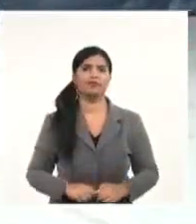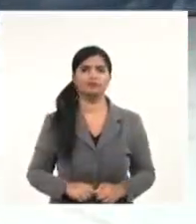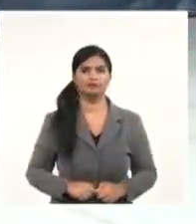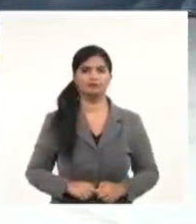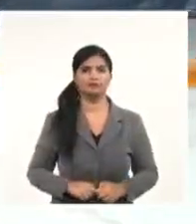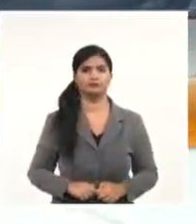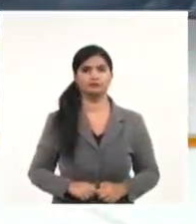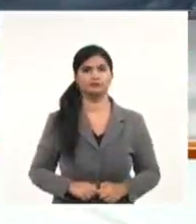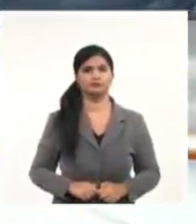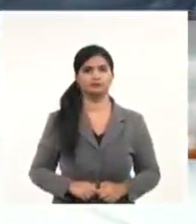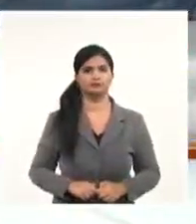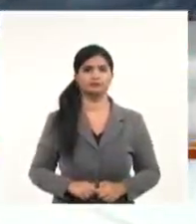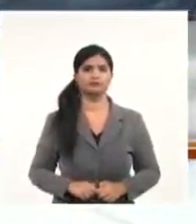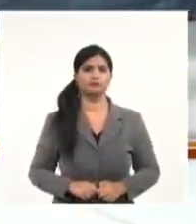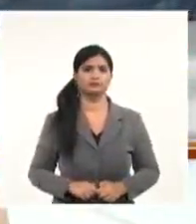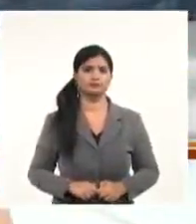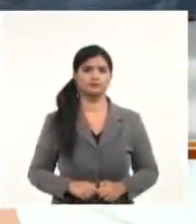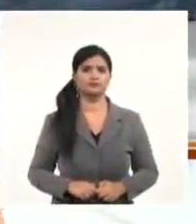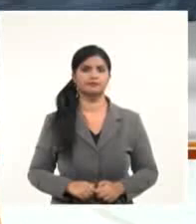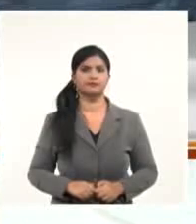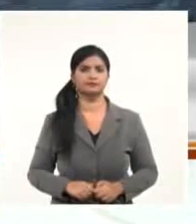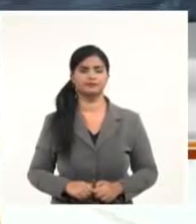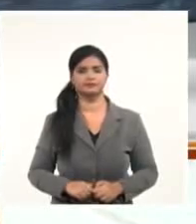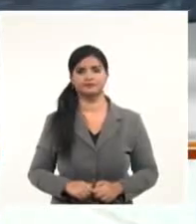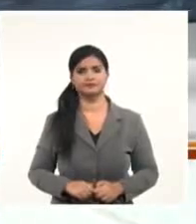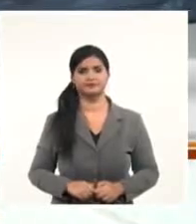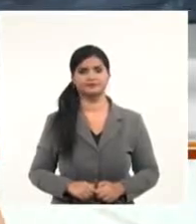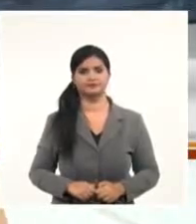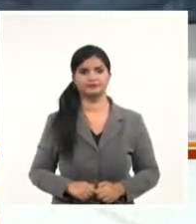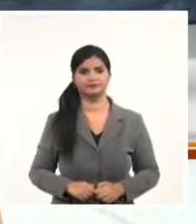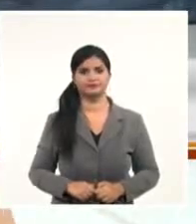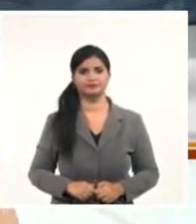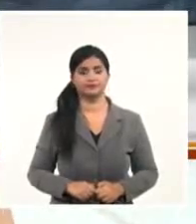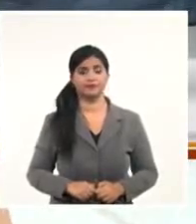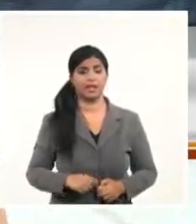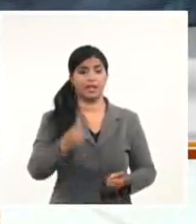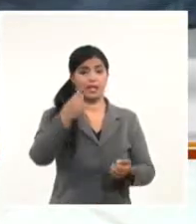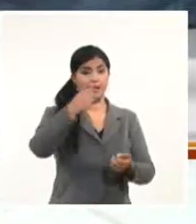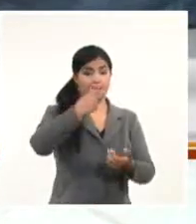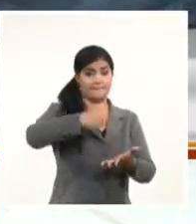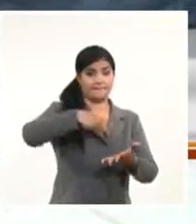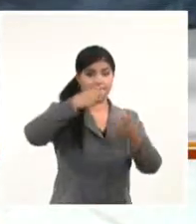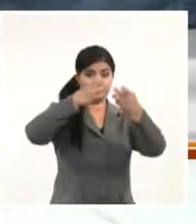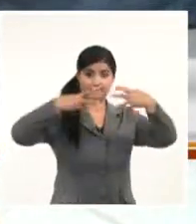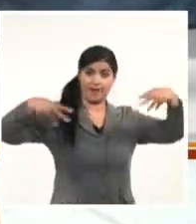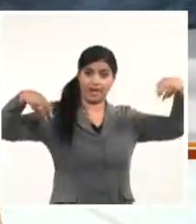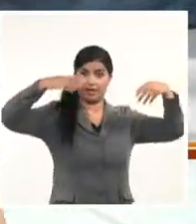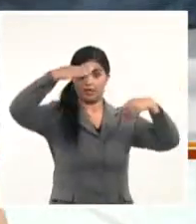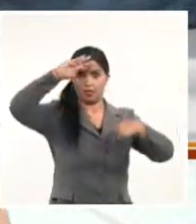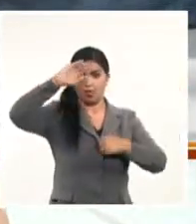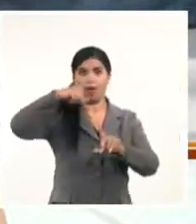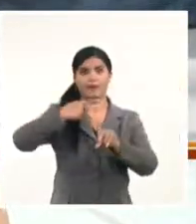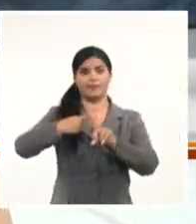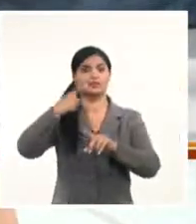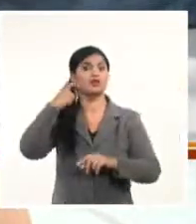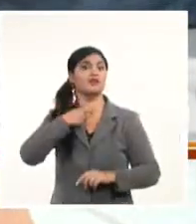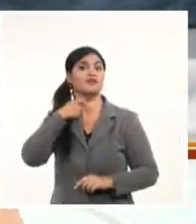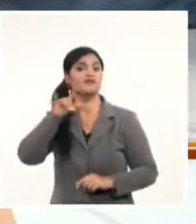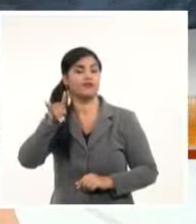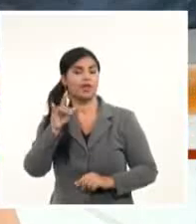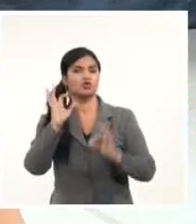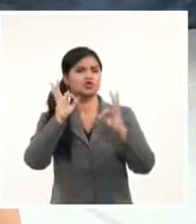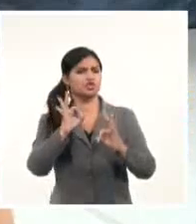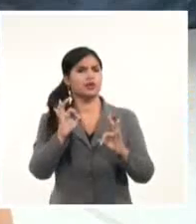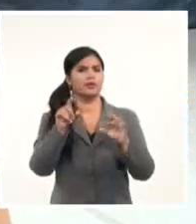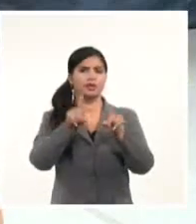Realmente para el Ballet Nacional de Cuba y la FEU, que siempre han estado muy unidos por la historia, el hecho de haberles